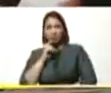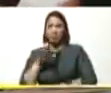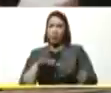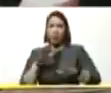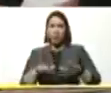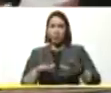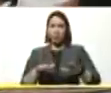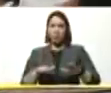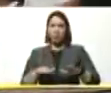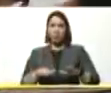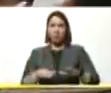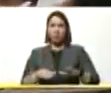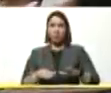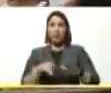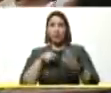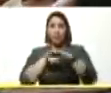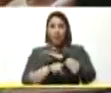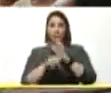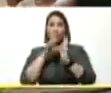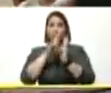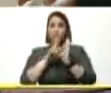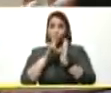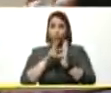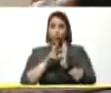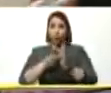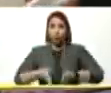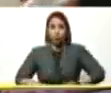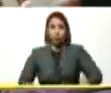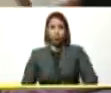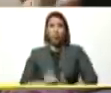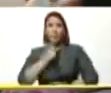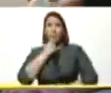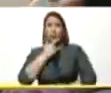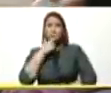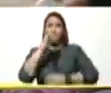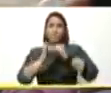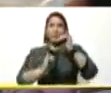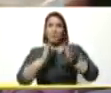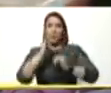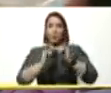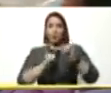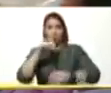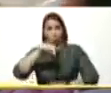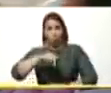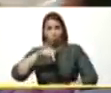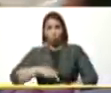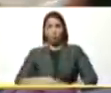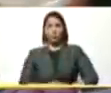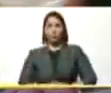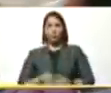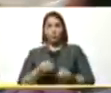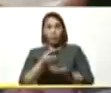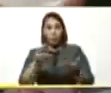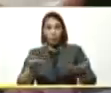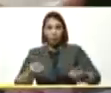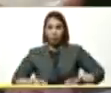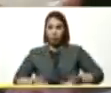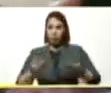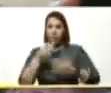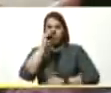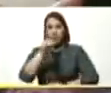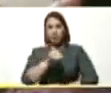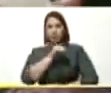unos seis meses de embarazo, y estando en el refugio dio a luz a esta hermosa niña, y hoy ustedes están siendo